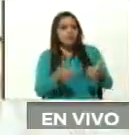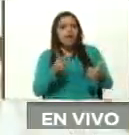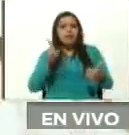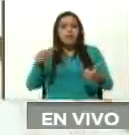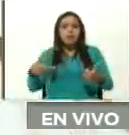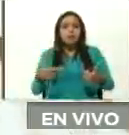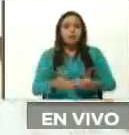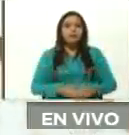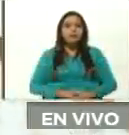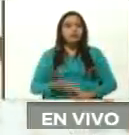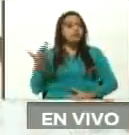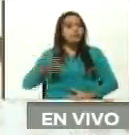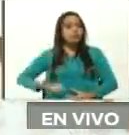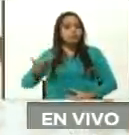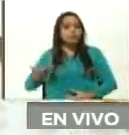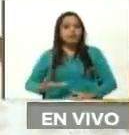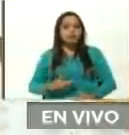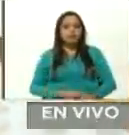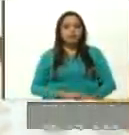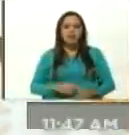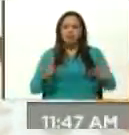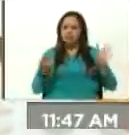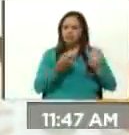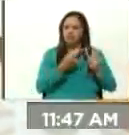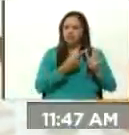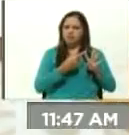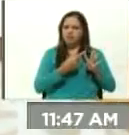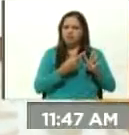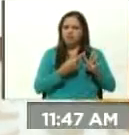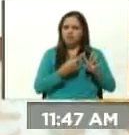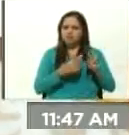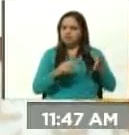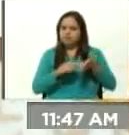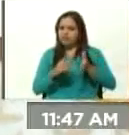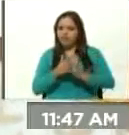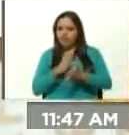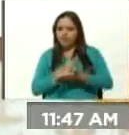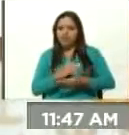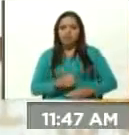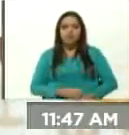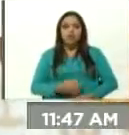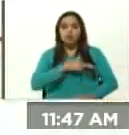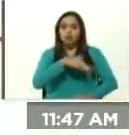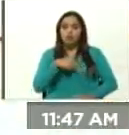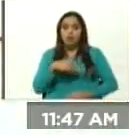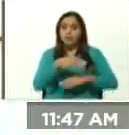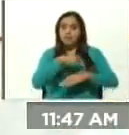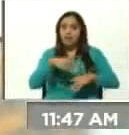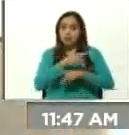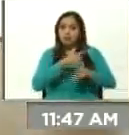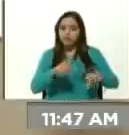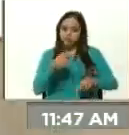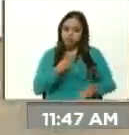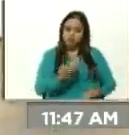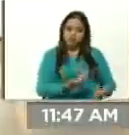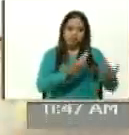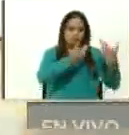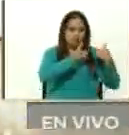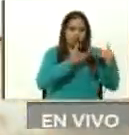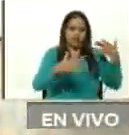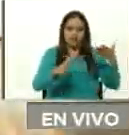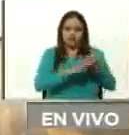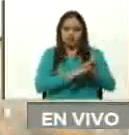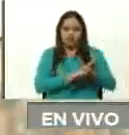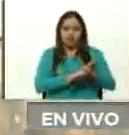obviamente significativo. Este punto para nosotros como Ministerio Público, como titular de la acción penal,